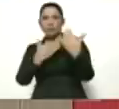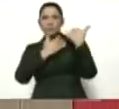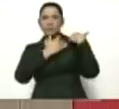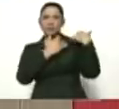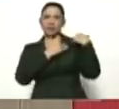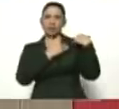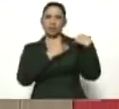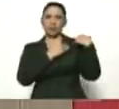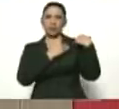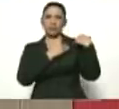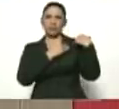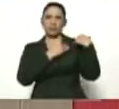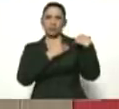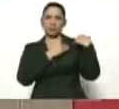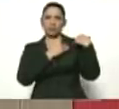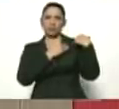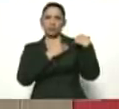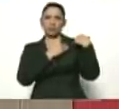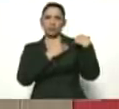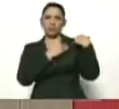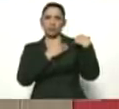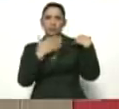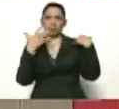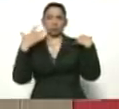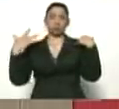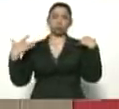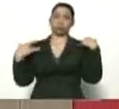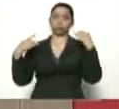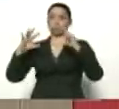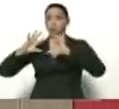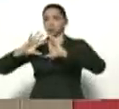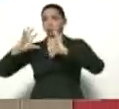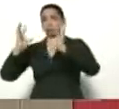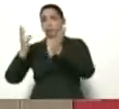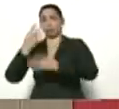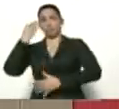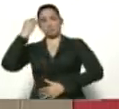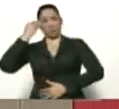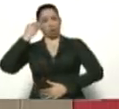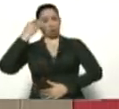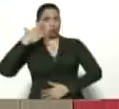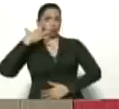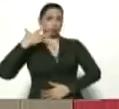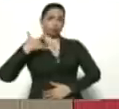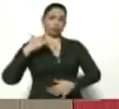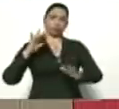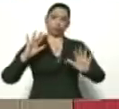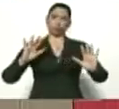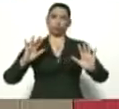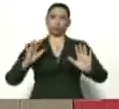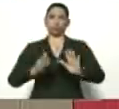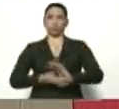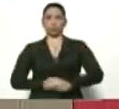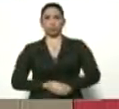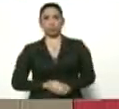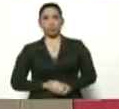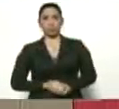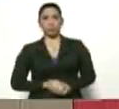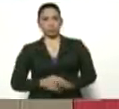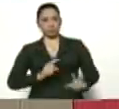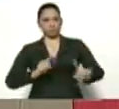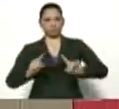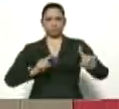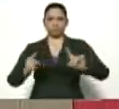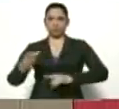del hegemón planetario que creen que pueden vía los